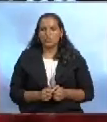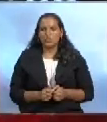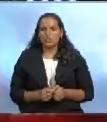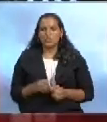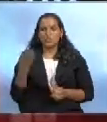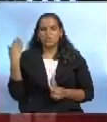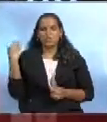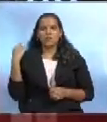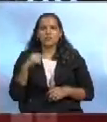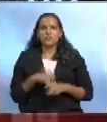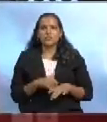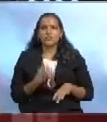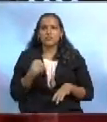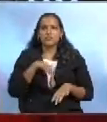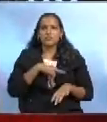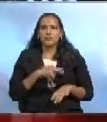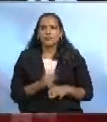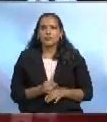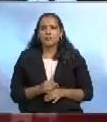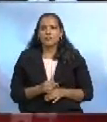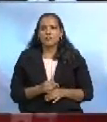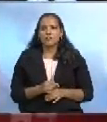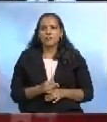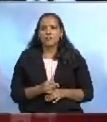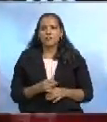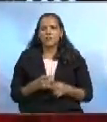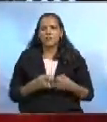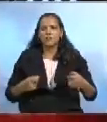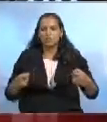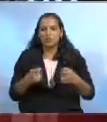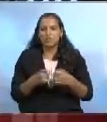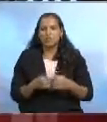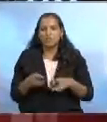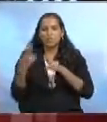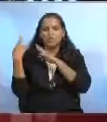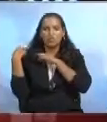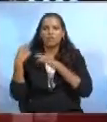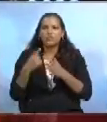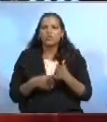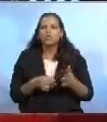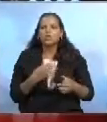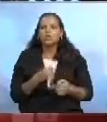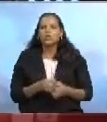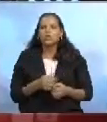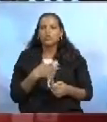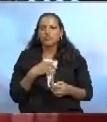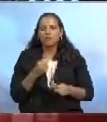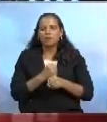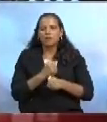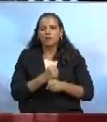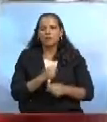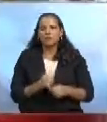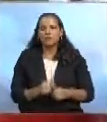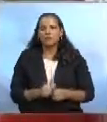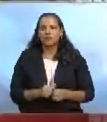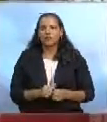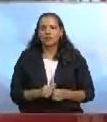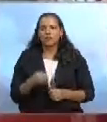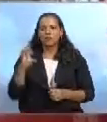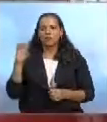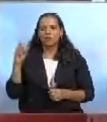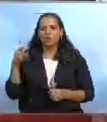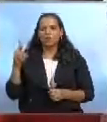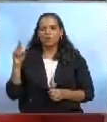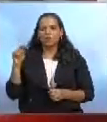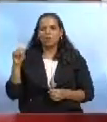Hace un tiempo atrás nosotros creamos las comisiones. Cada una de estas comisiones están activadas. Edgar